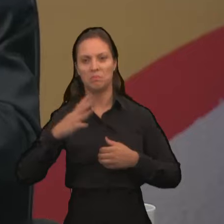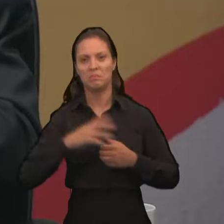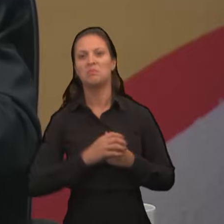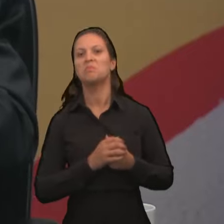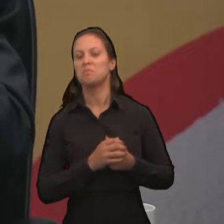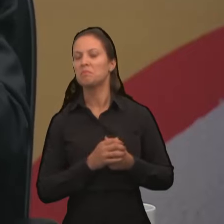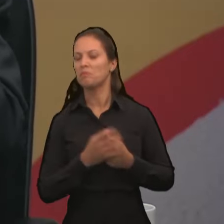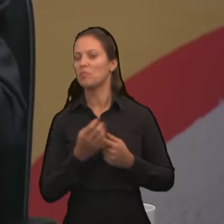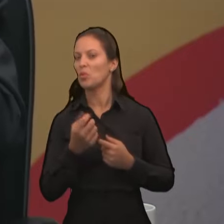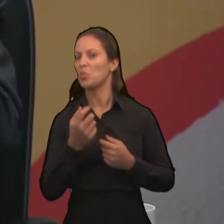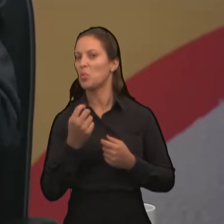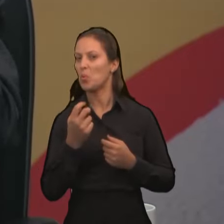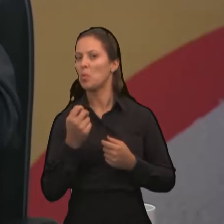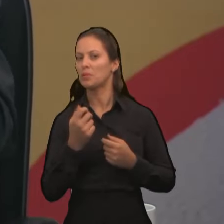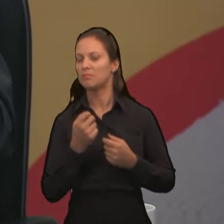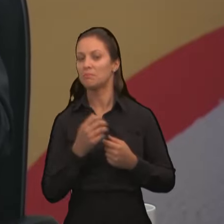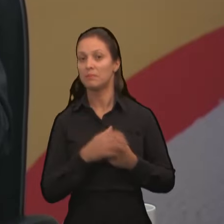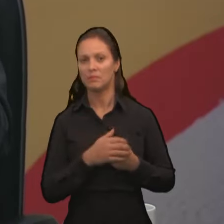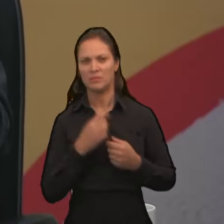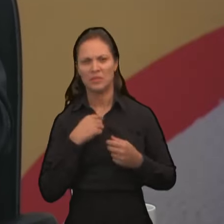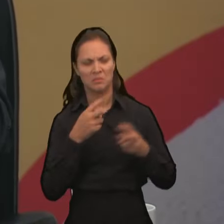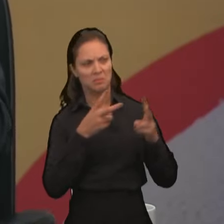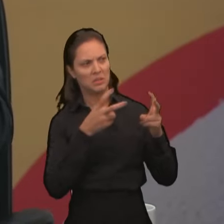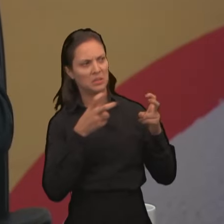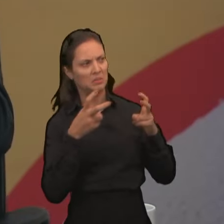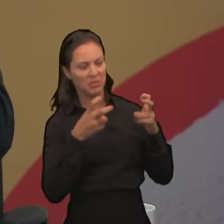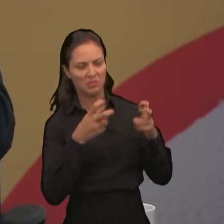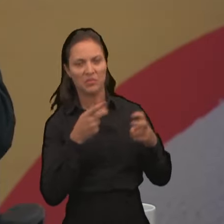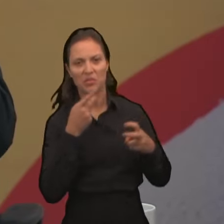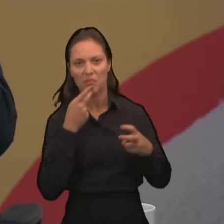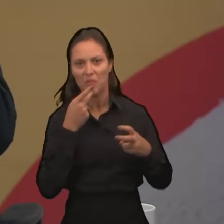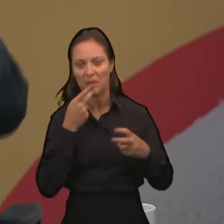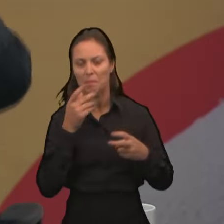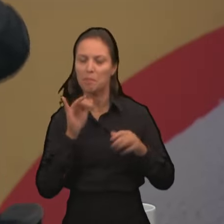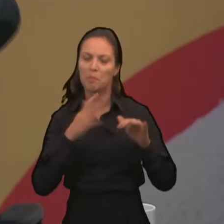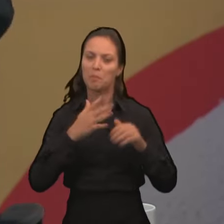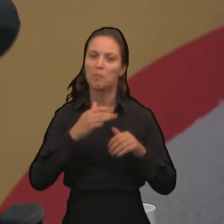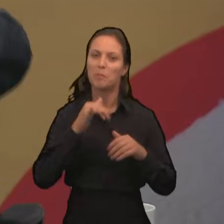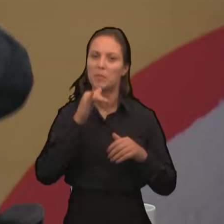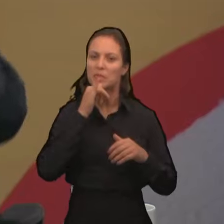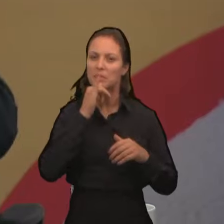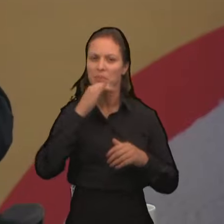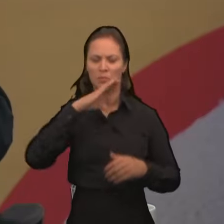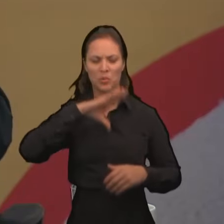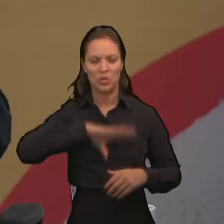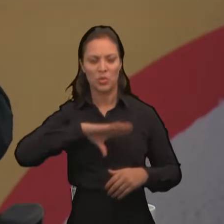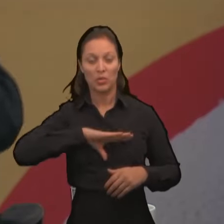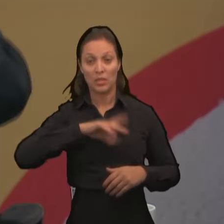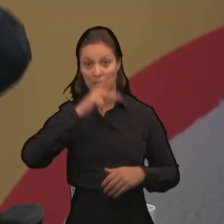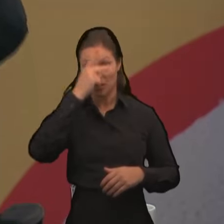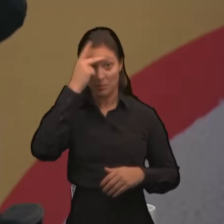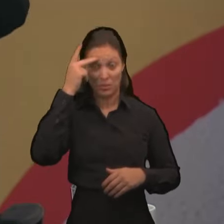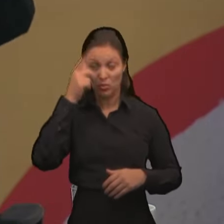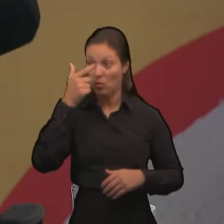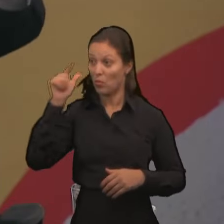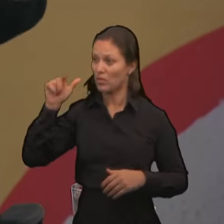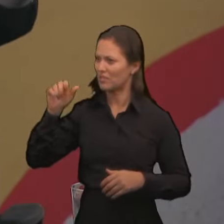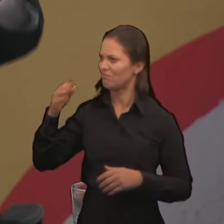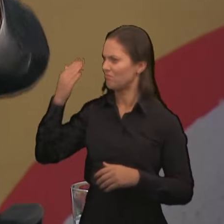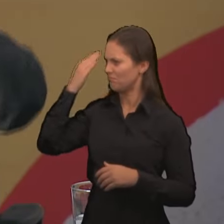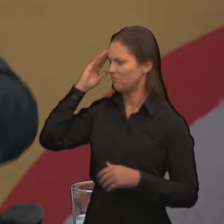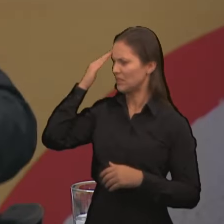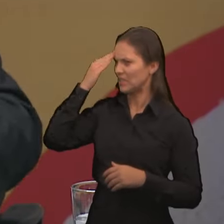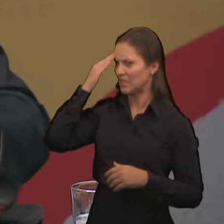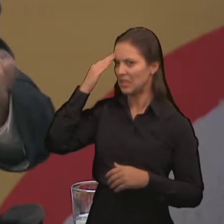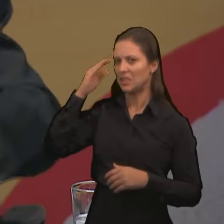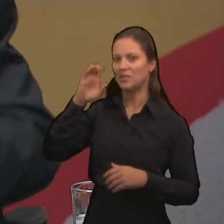pero estamos llegando al punto en que voy a poder hablar portugués aquí y Juan va a poder entender en español y